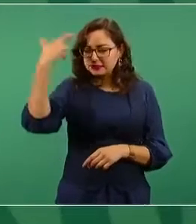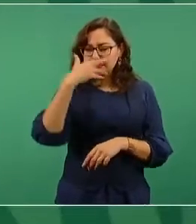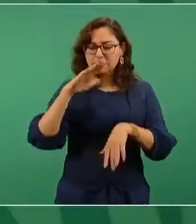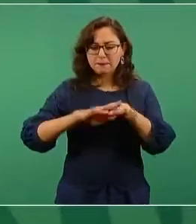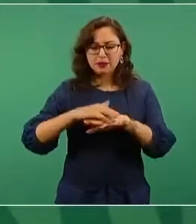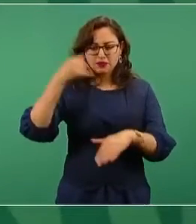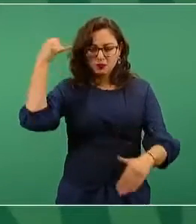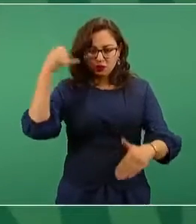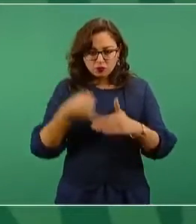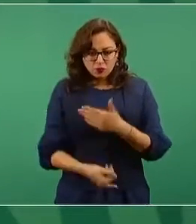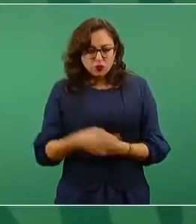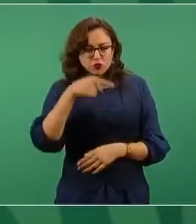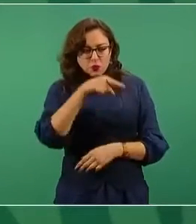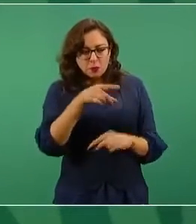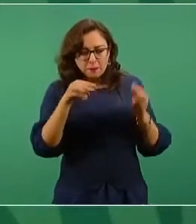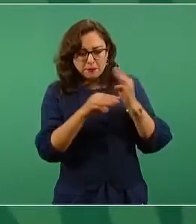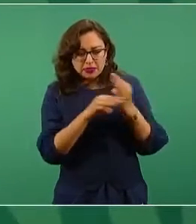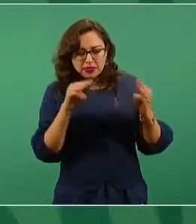qué potencial tiene,